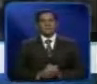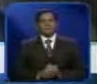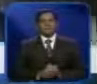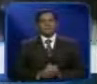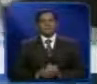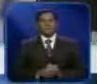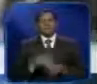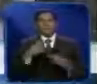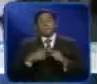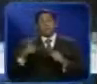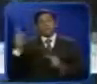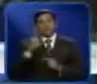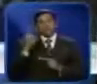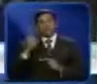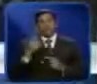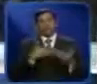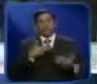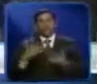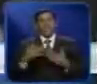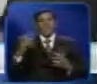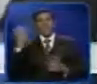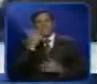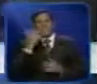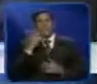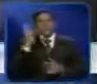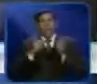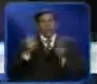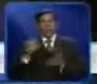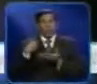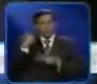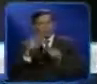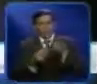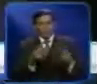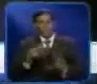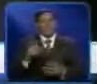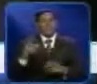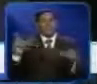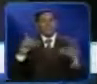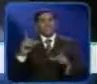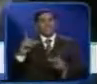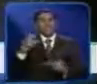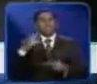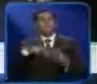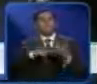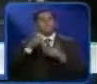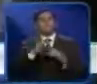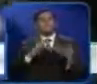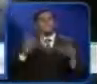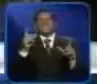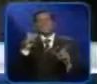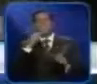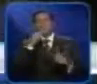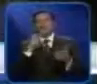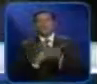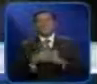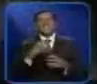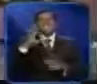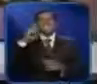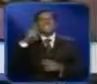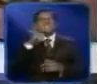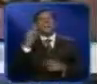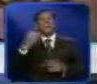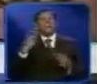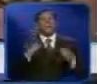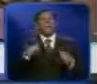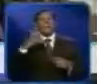Pero no solo contribuyó con La Rochela, algunos de sus aportes de la televisión fueron el programa sin nombre, Chisparates, La Vida es una Cebolla